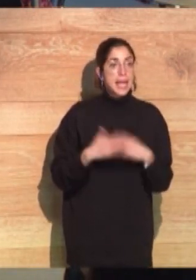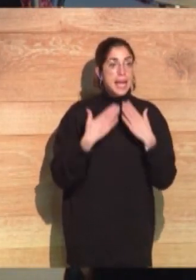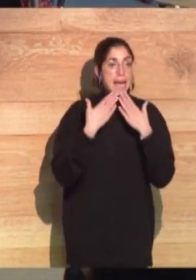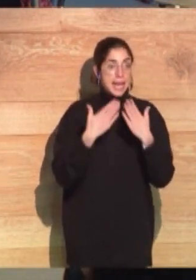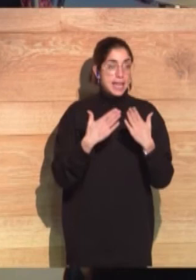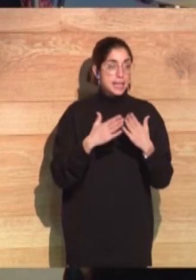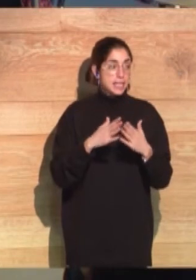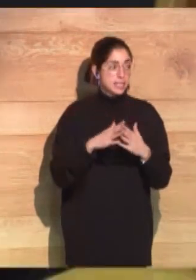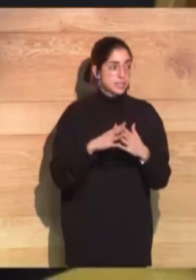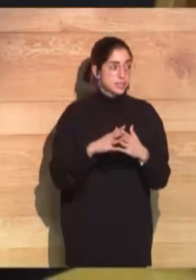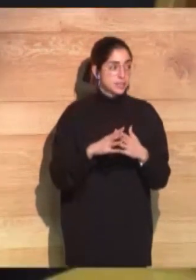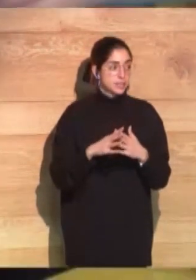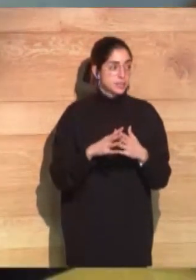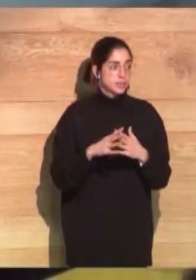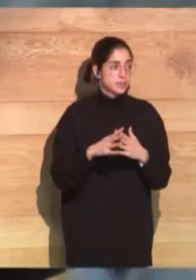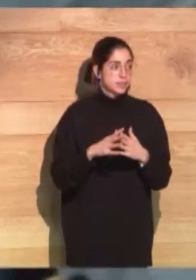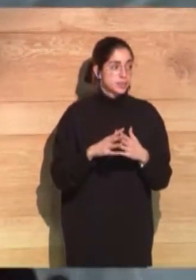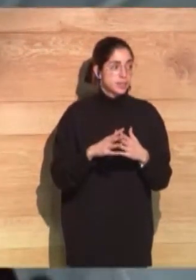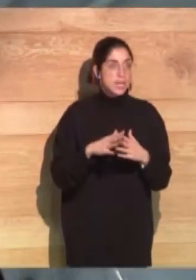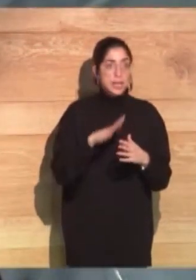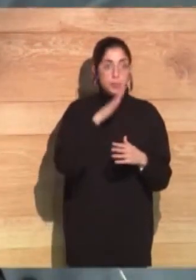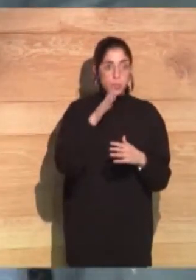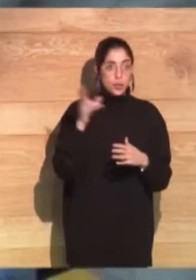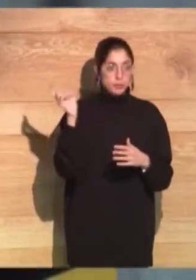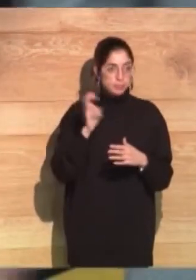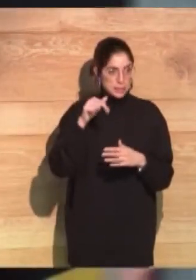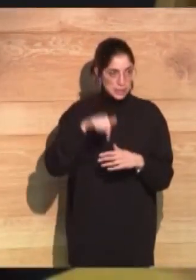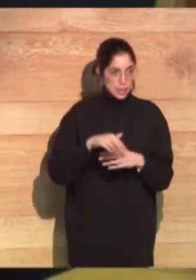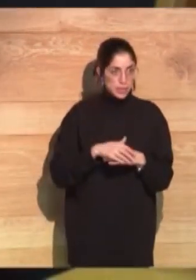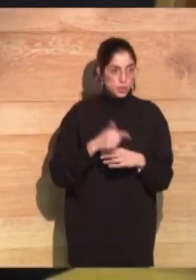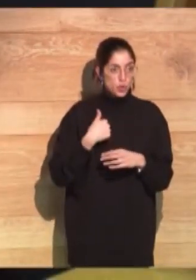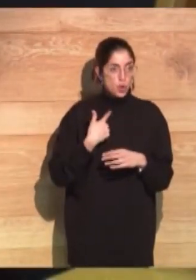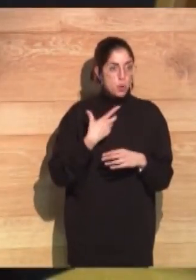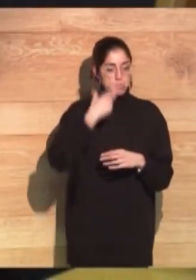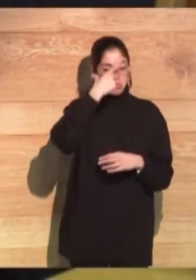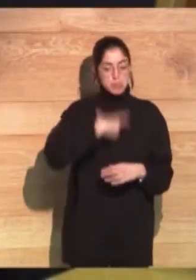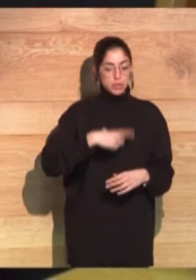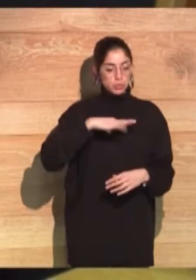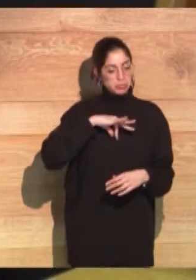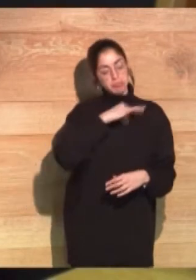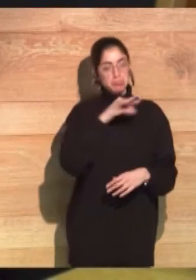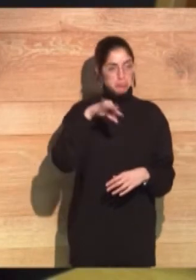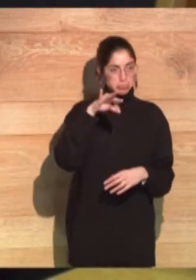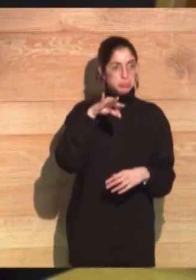Gracias por estar aquí. Yo soy una persona espiritual y